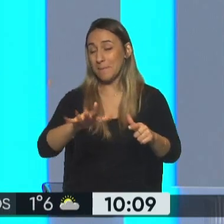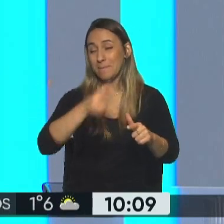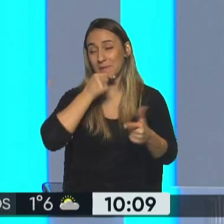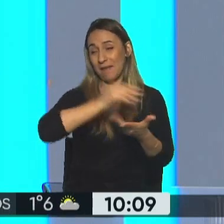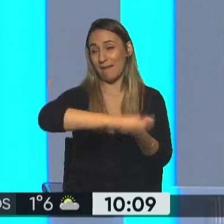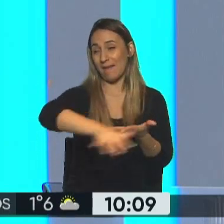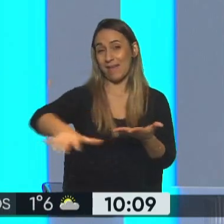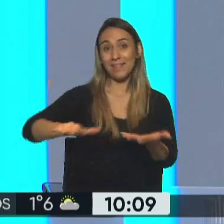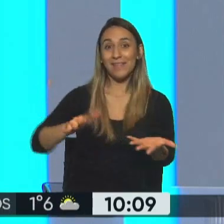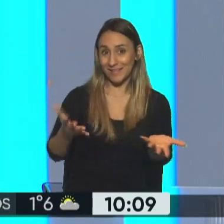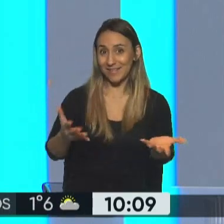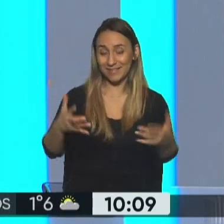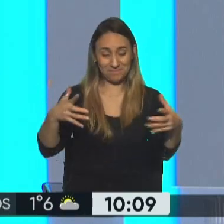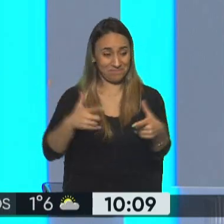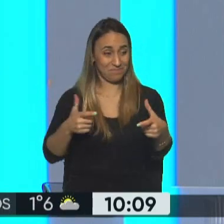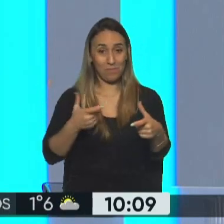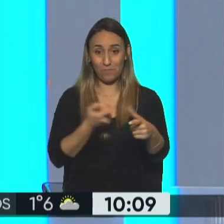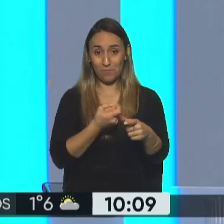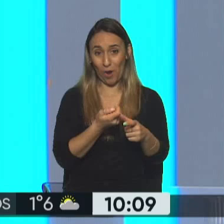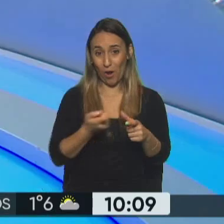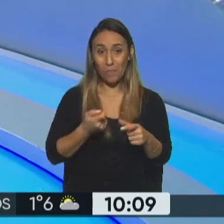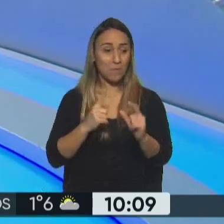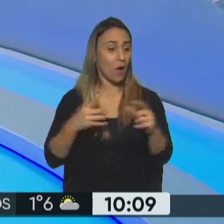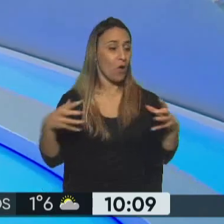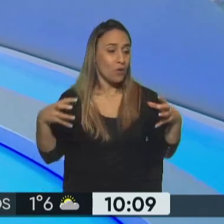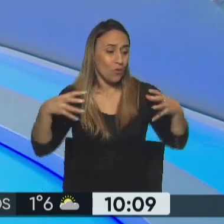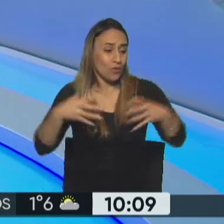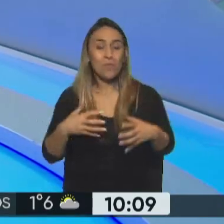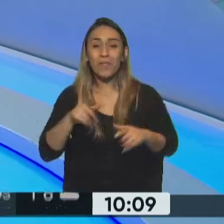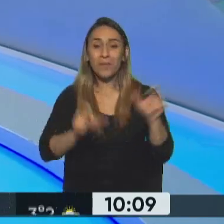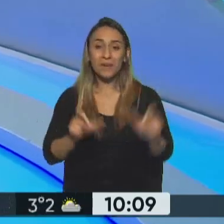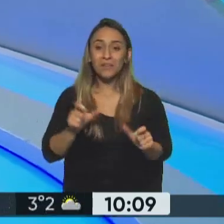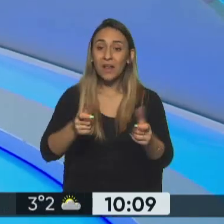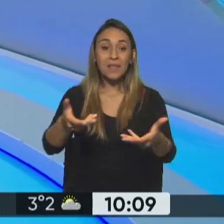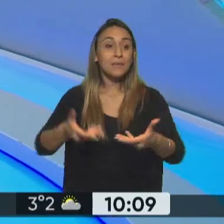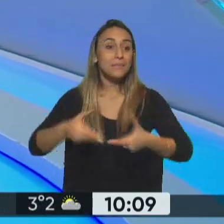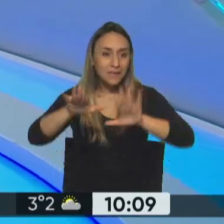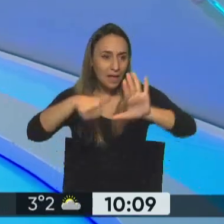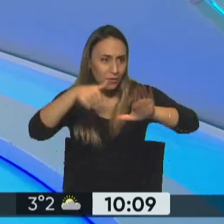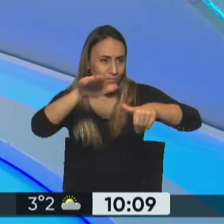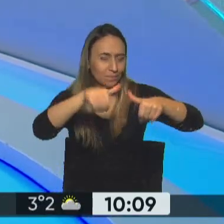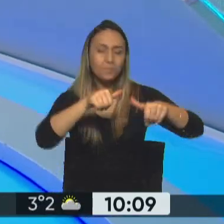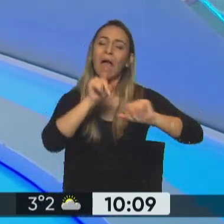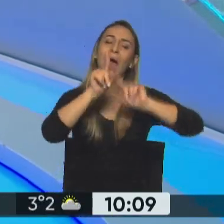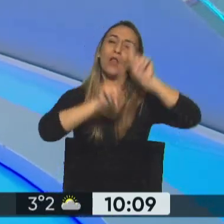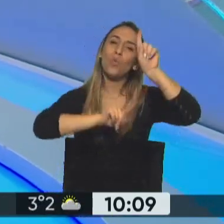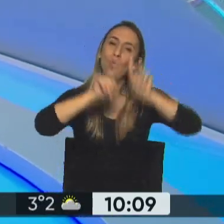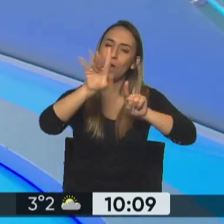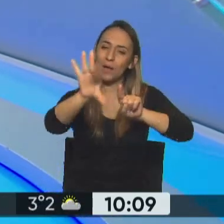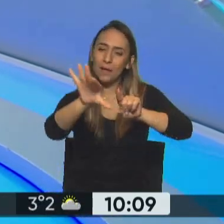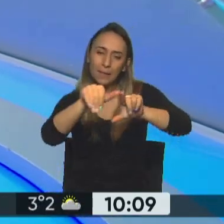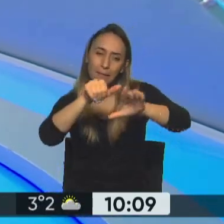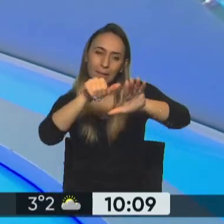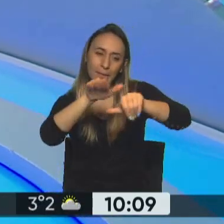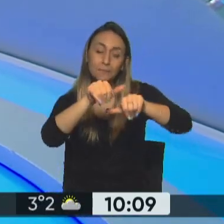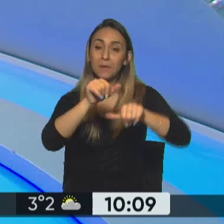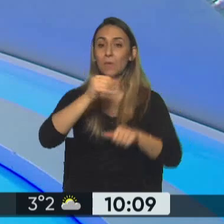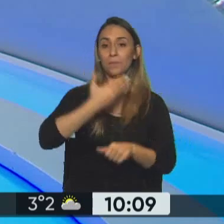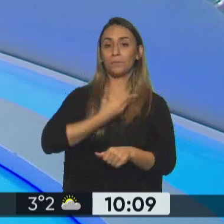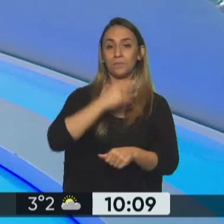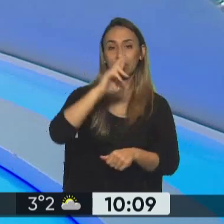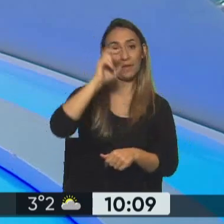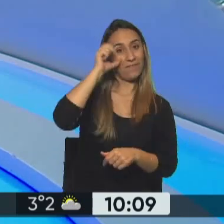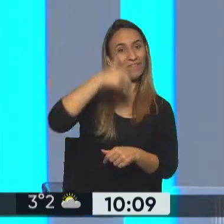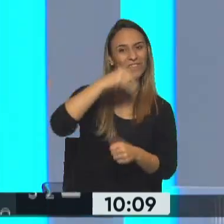realmente, digamos, ese grupo de vecinos que fueron invitados, que fueron selectamente invitados, ahí el papel de French y Beruti no fue el de